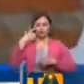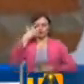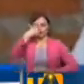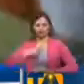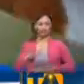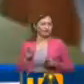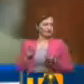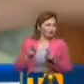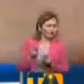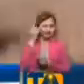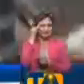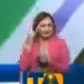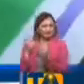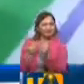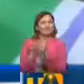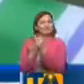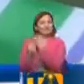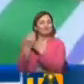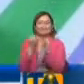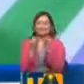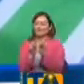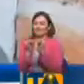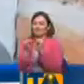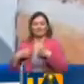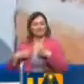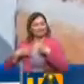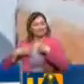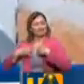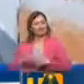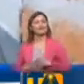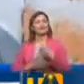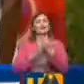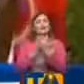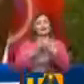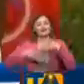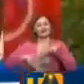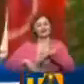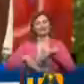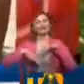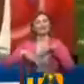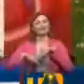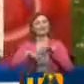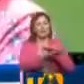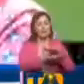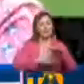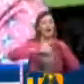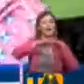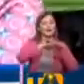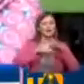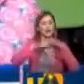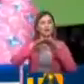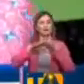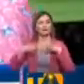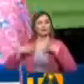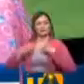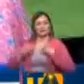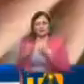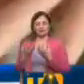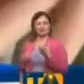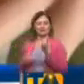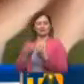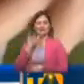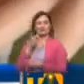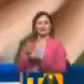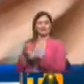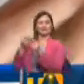y la historia que se teje detrás de cada prenda. Esta propuesta textil combina los básicos de Pinto con estampados clásicos y